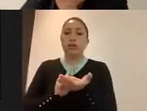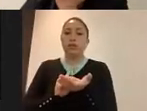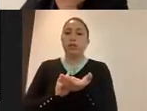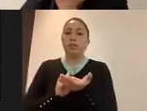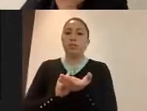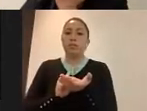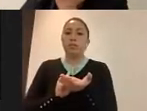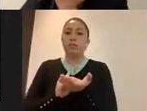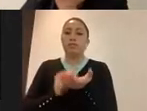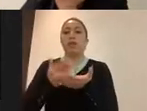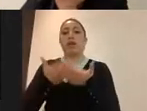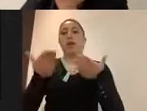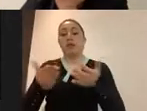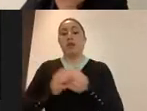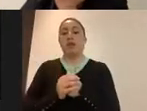en consecuencia